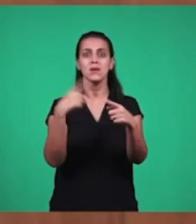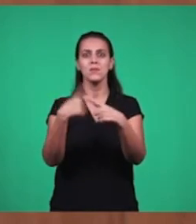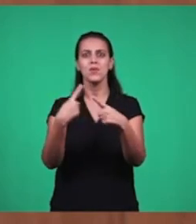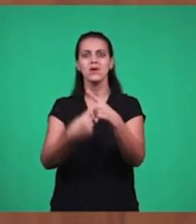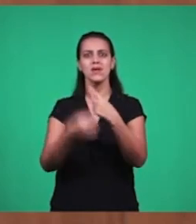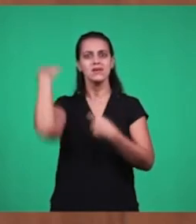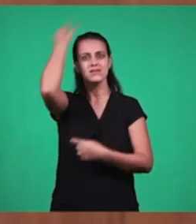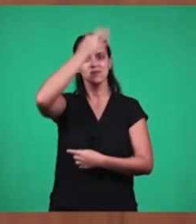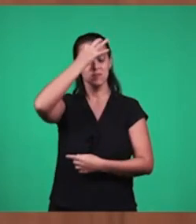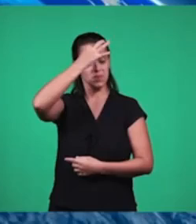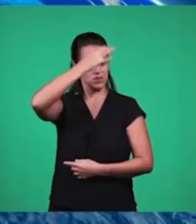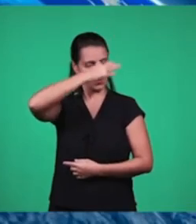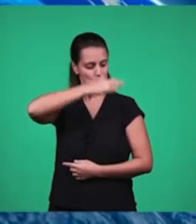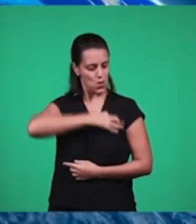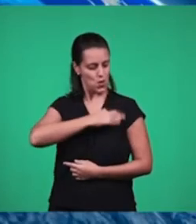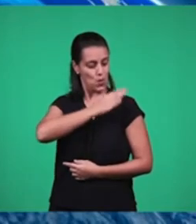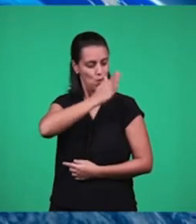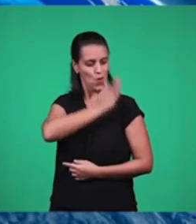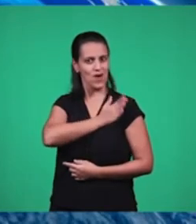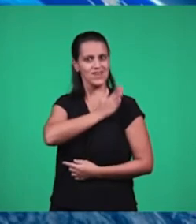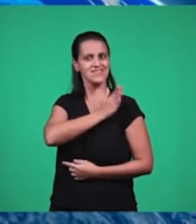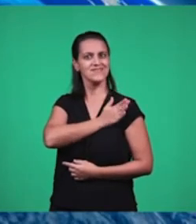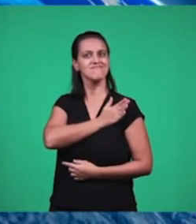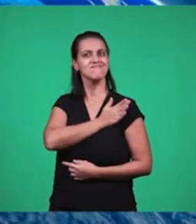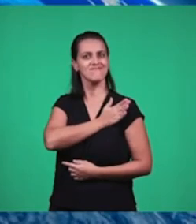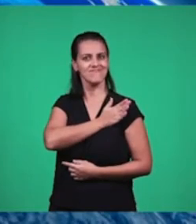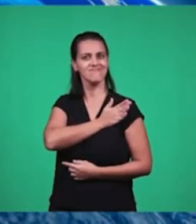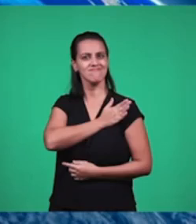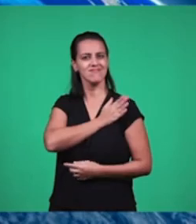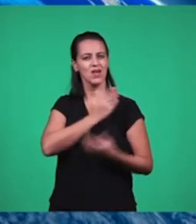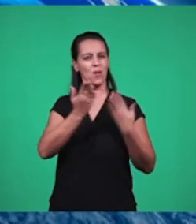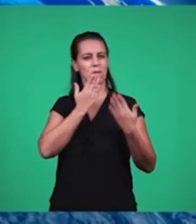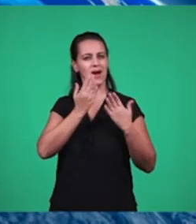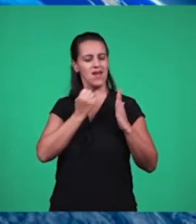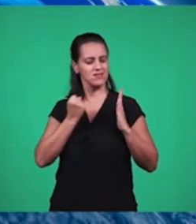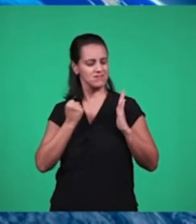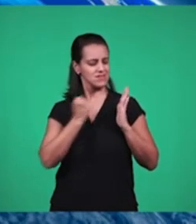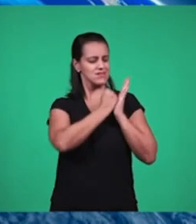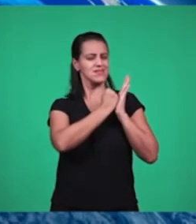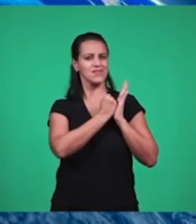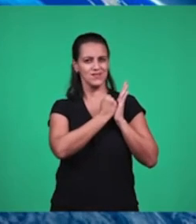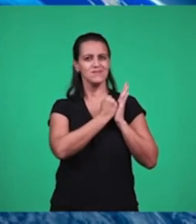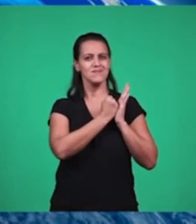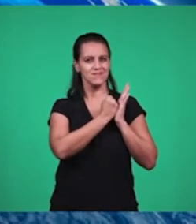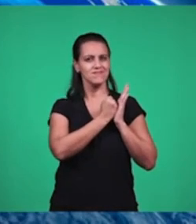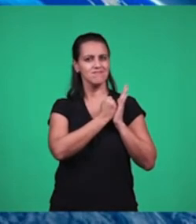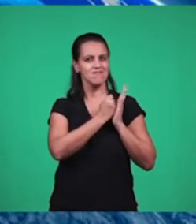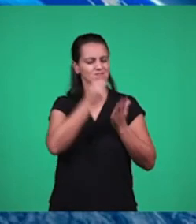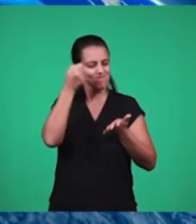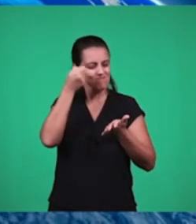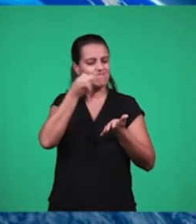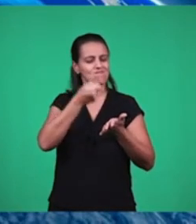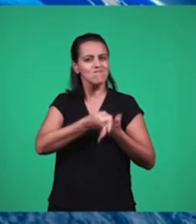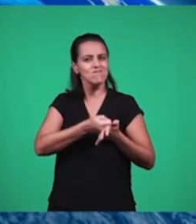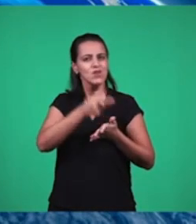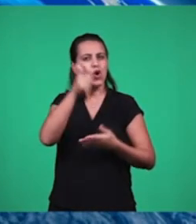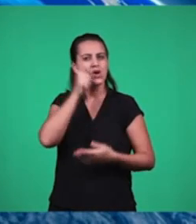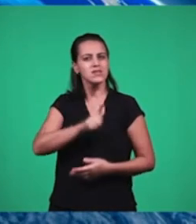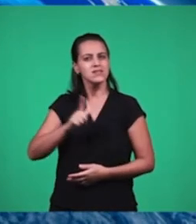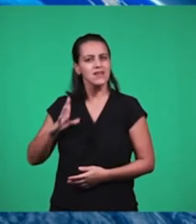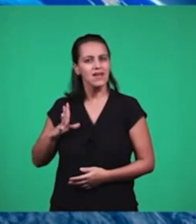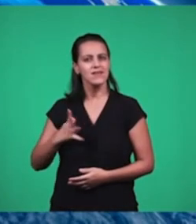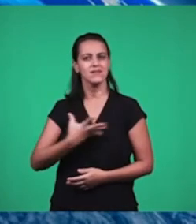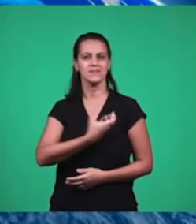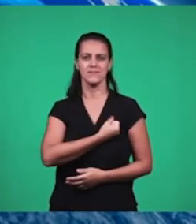nuestro corazón. El Espíritu Santo es el sello, la garantía de nuestra